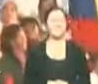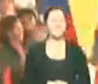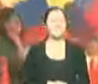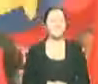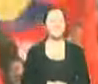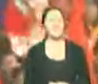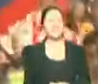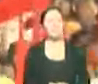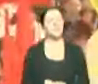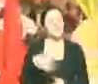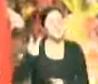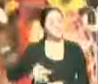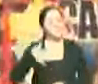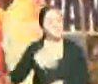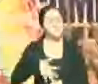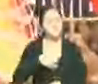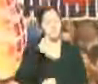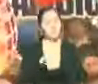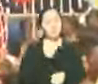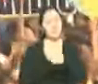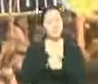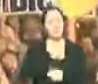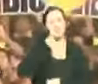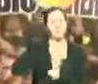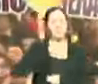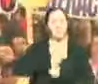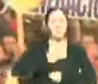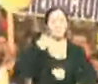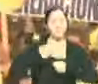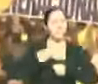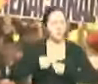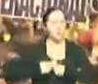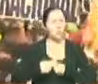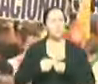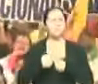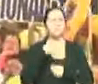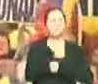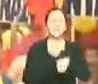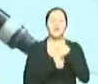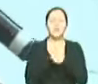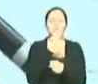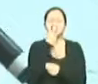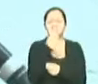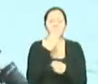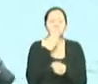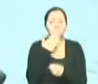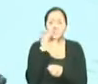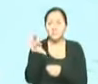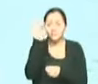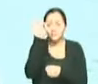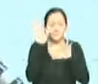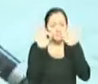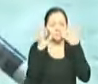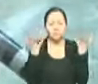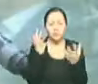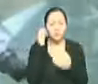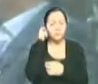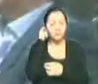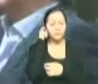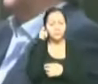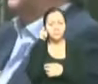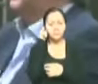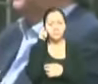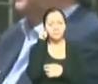Han sido años maravillosos, han sido años en donde nos dimos cuenta que teníamos